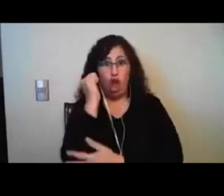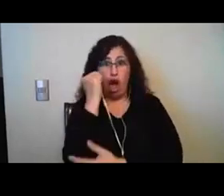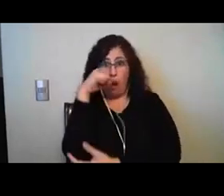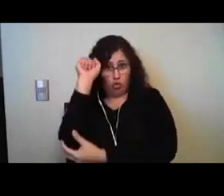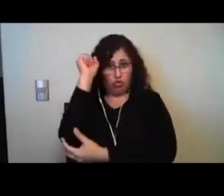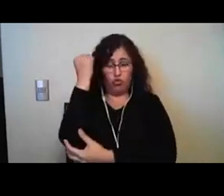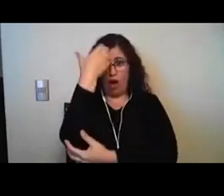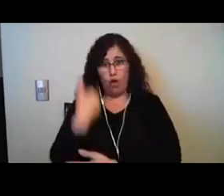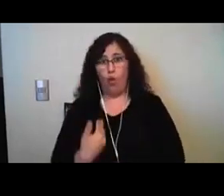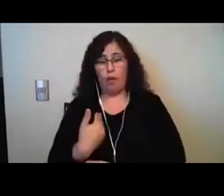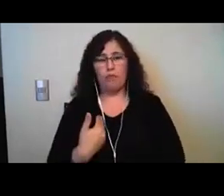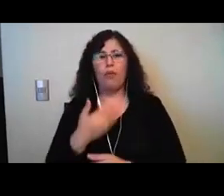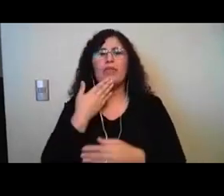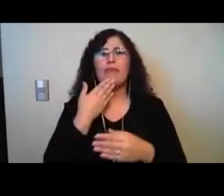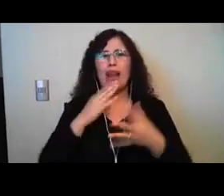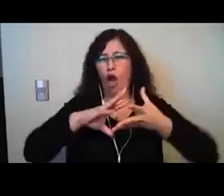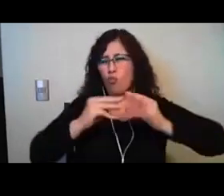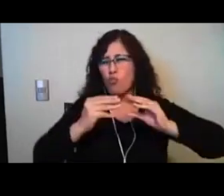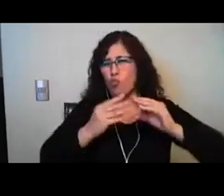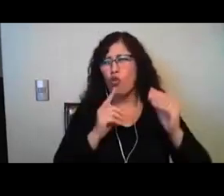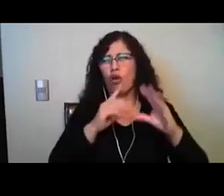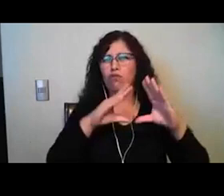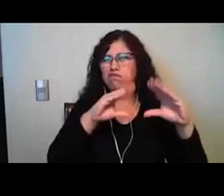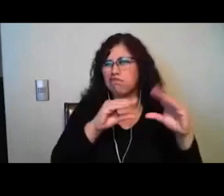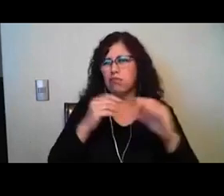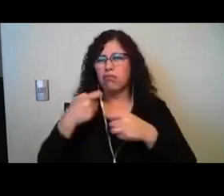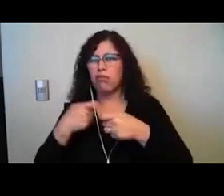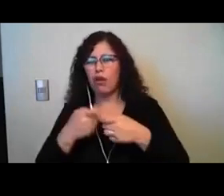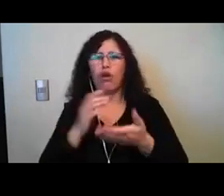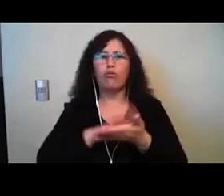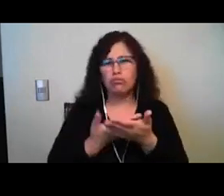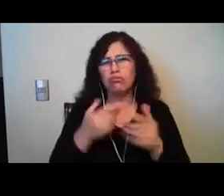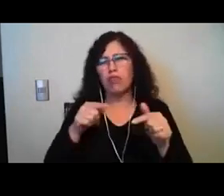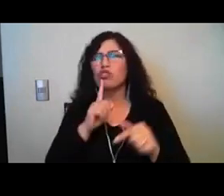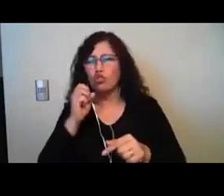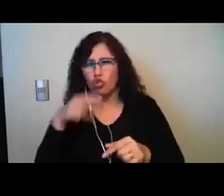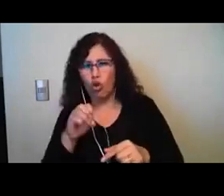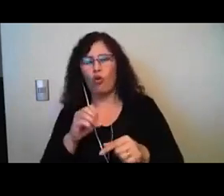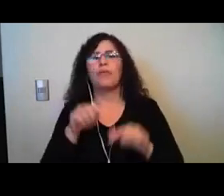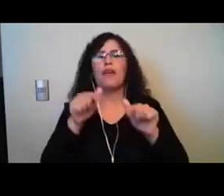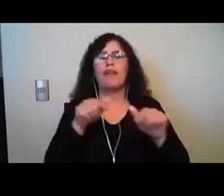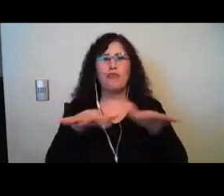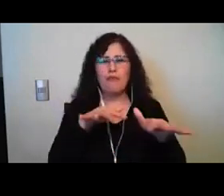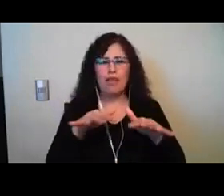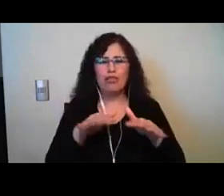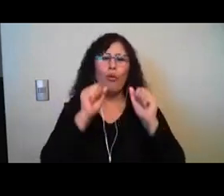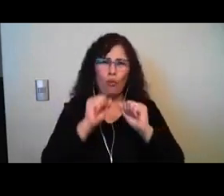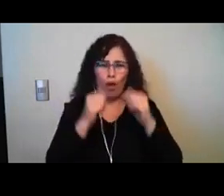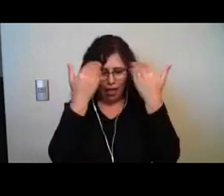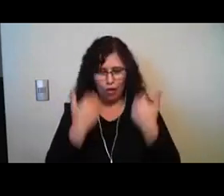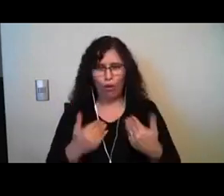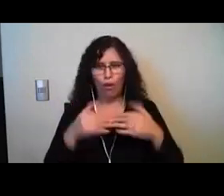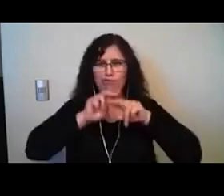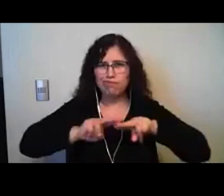¿cierto? El tono muscular para que se pueda producir un movimiento armónico, digamos, a la hora